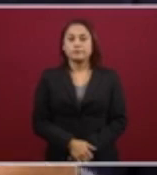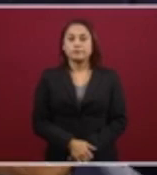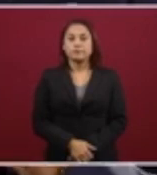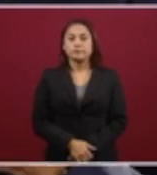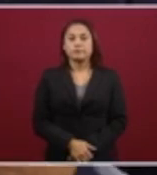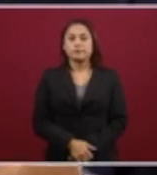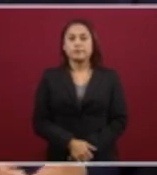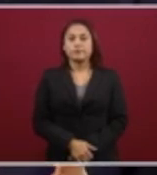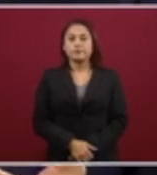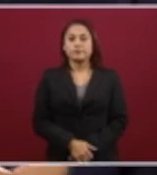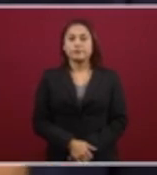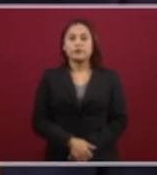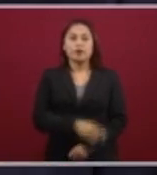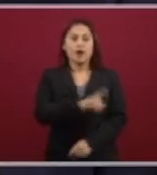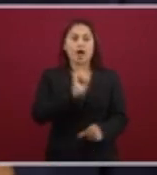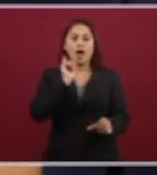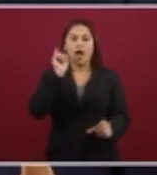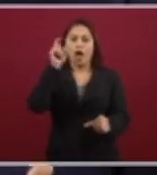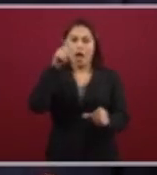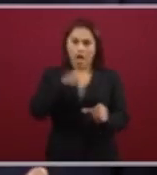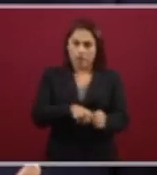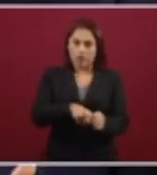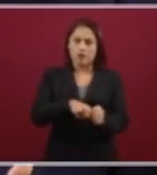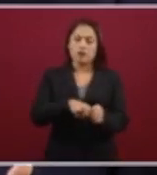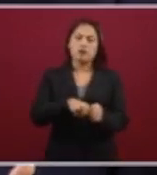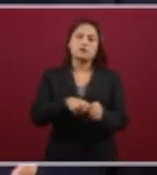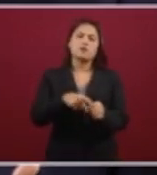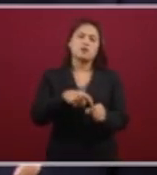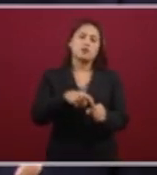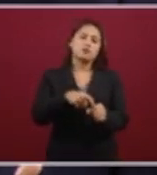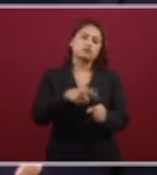del sector económico o del sector político,